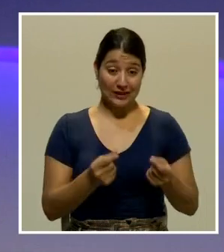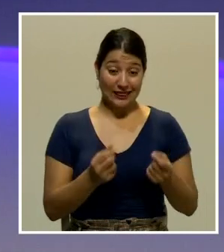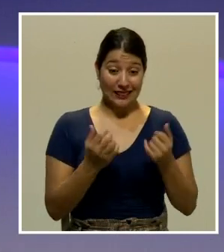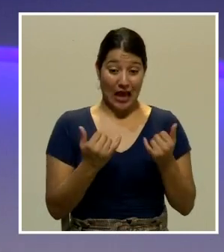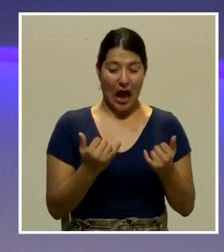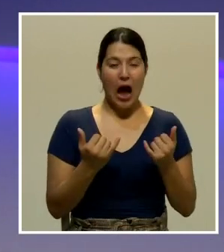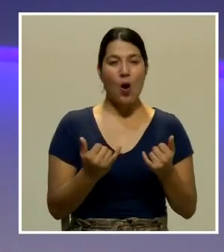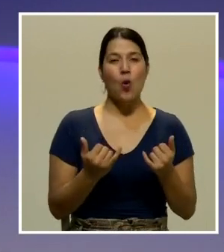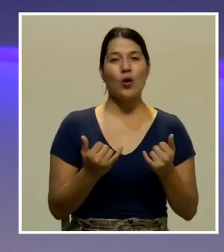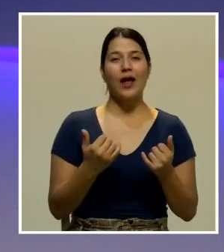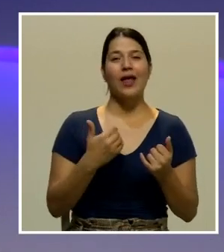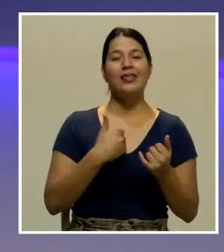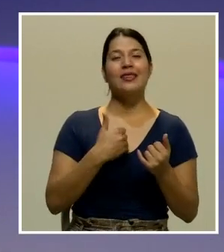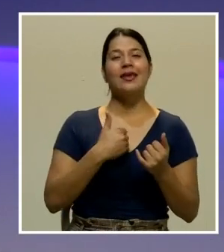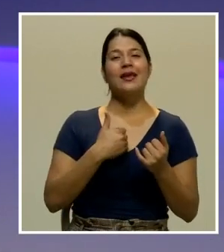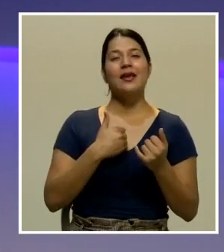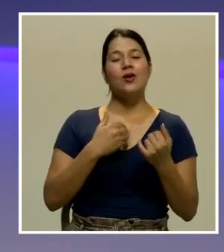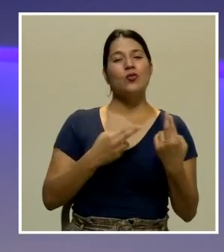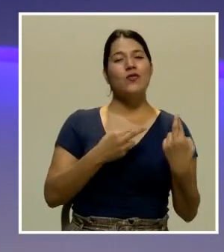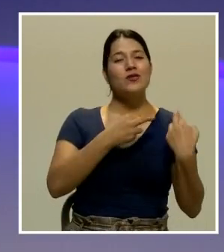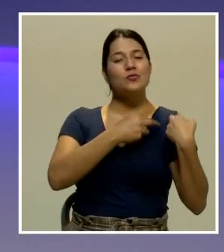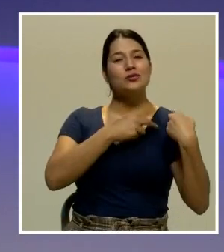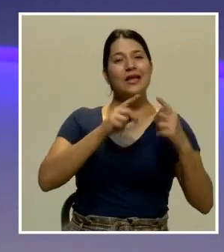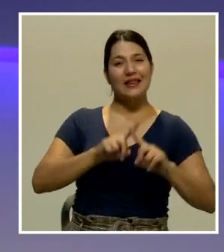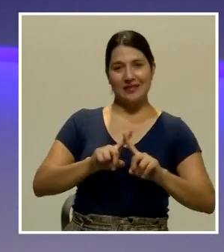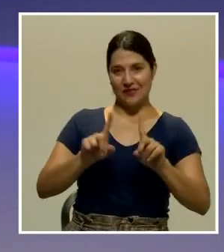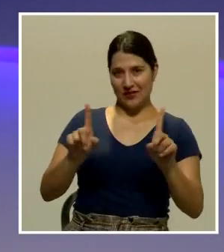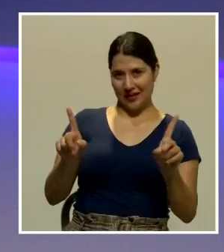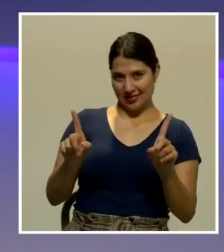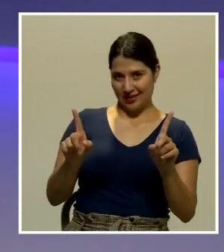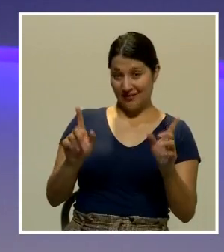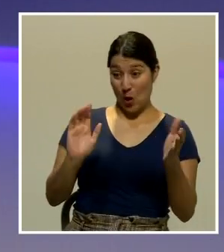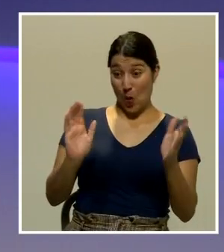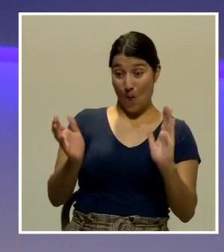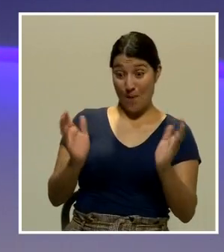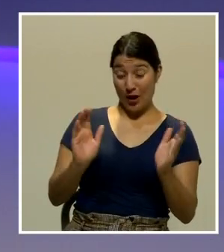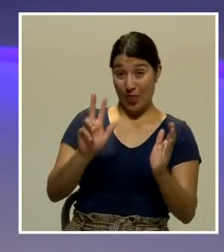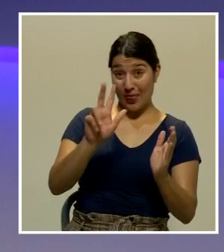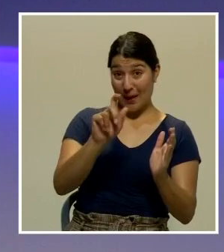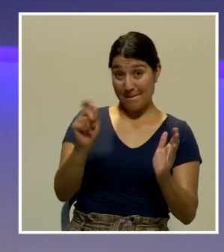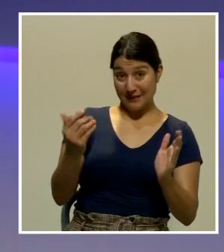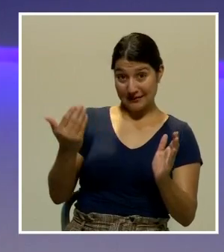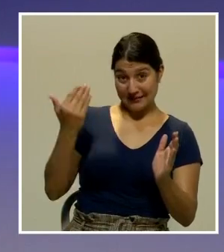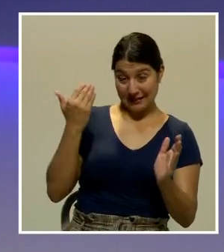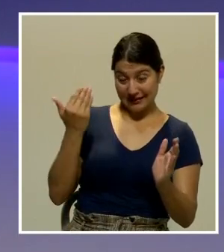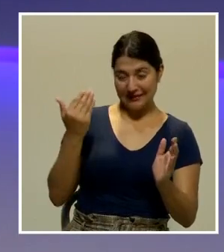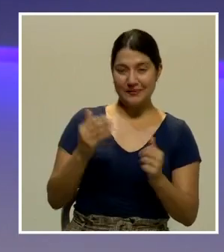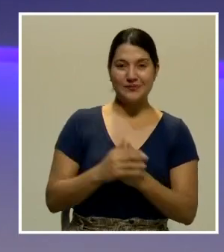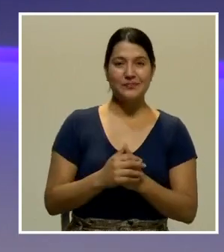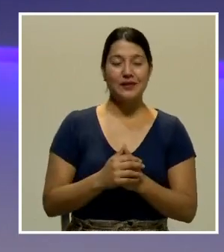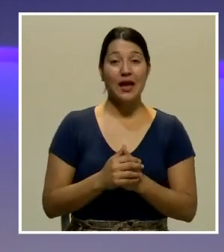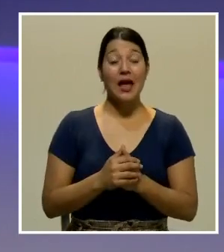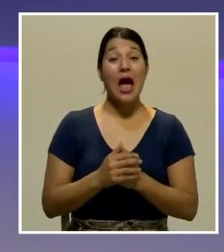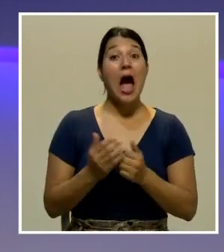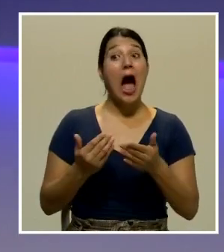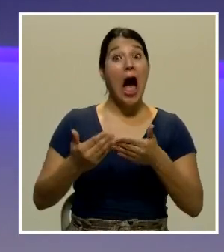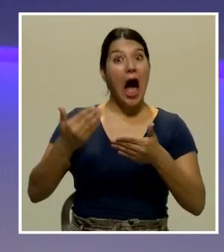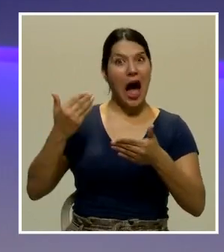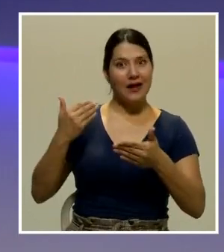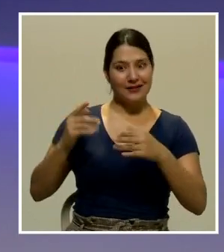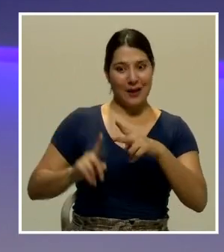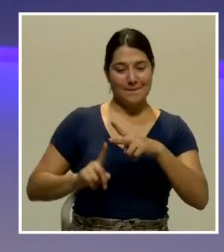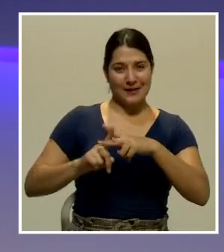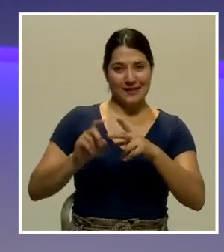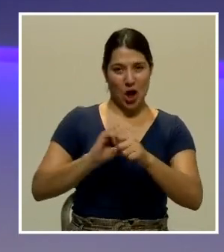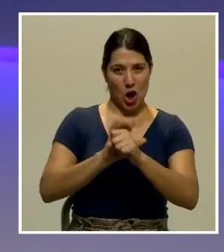muy diferente al que tenía hace apenas 3 meses. En el país que existía antes del COVID,